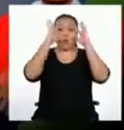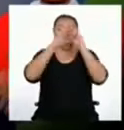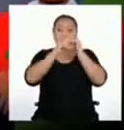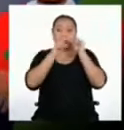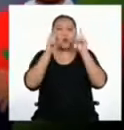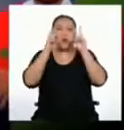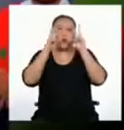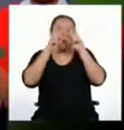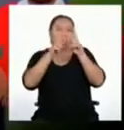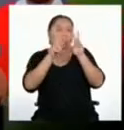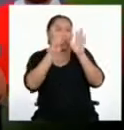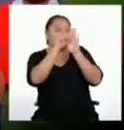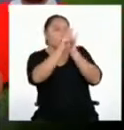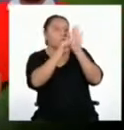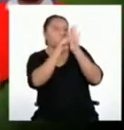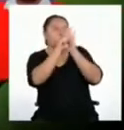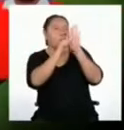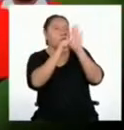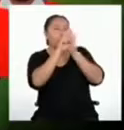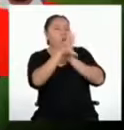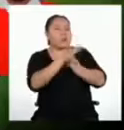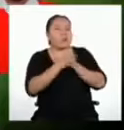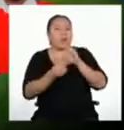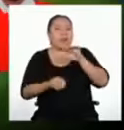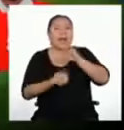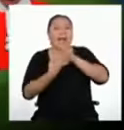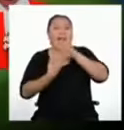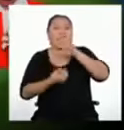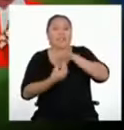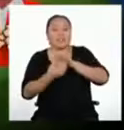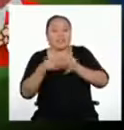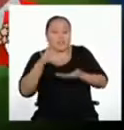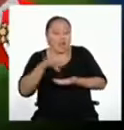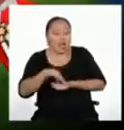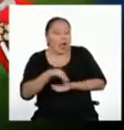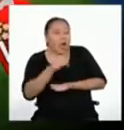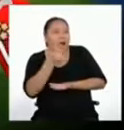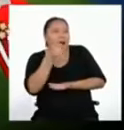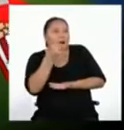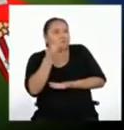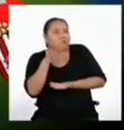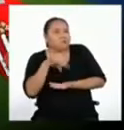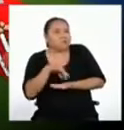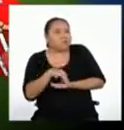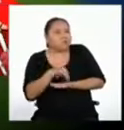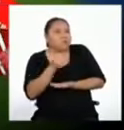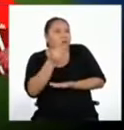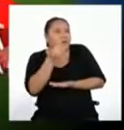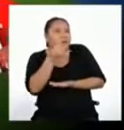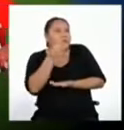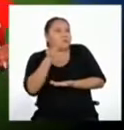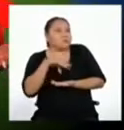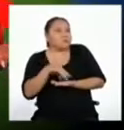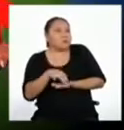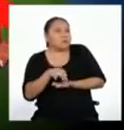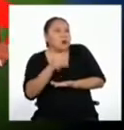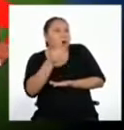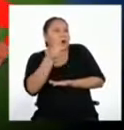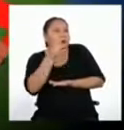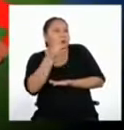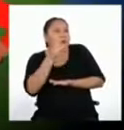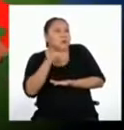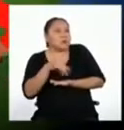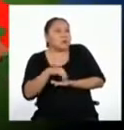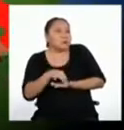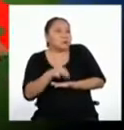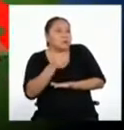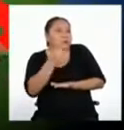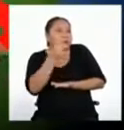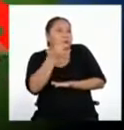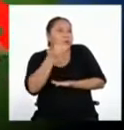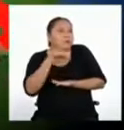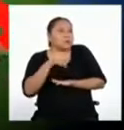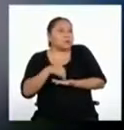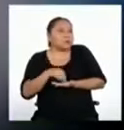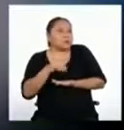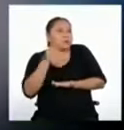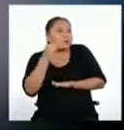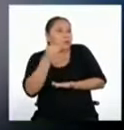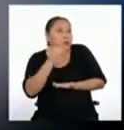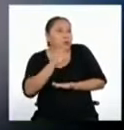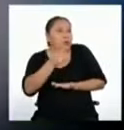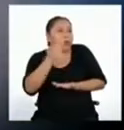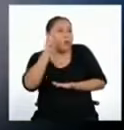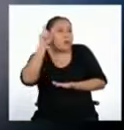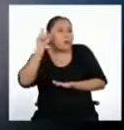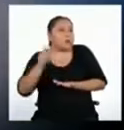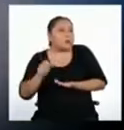una película y comiendo la canchita que te acabas de preparar. Cuando, de pronto, alguien